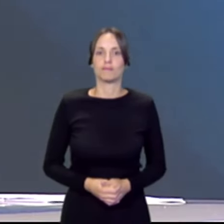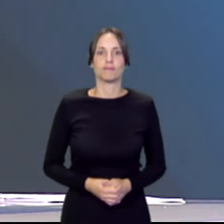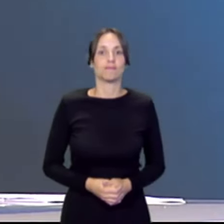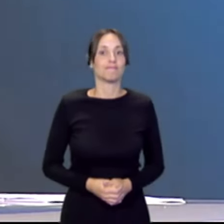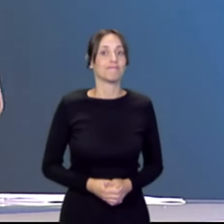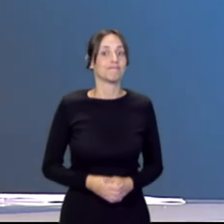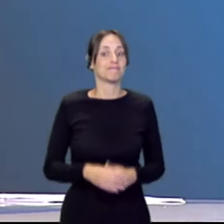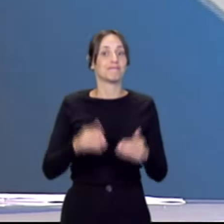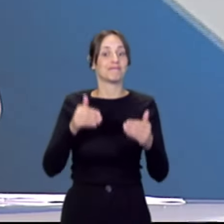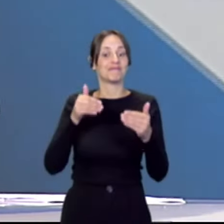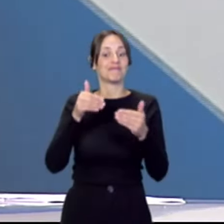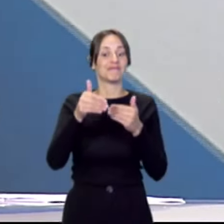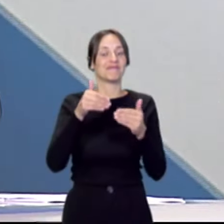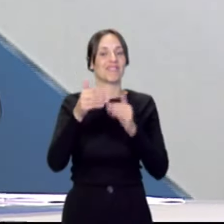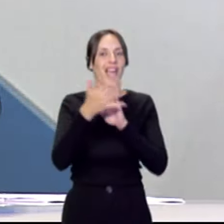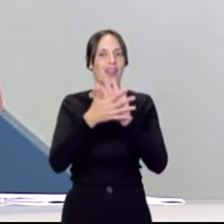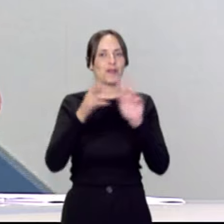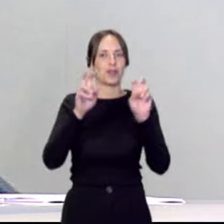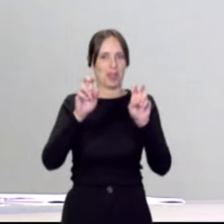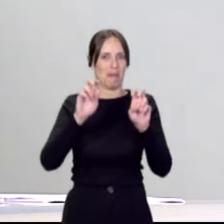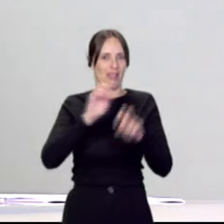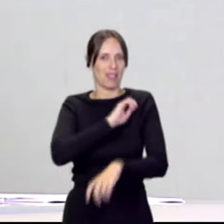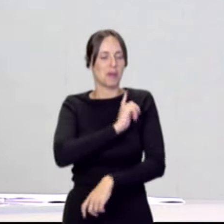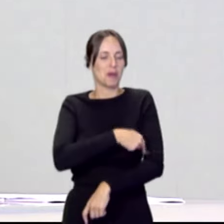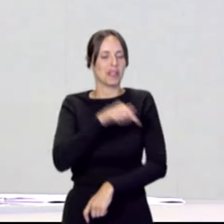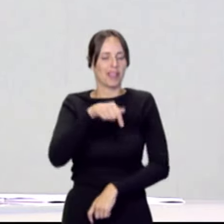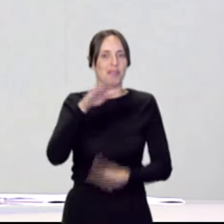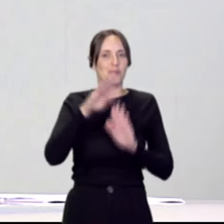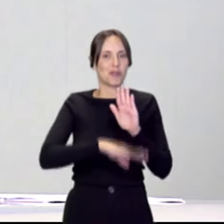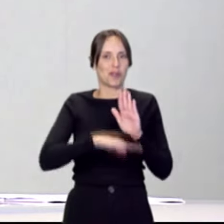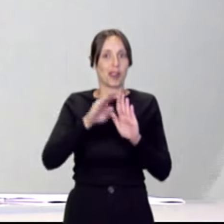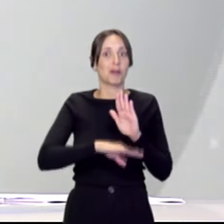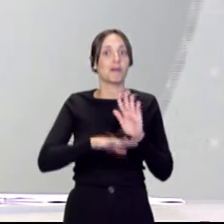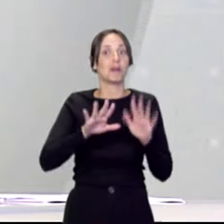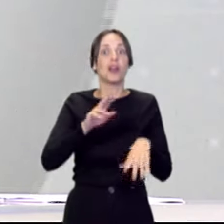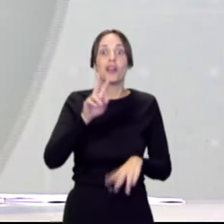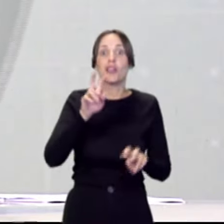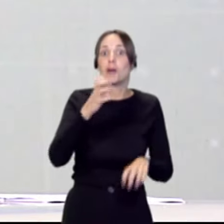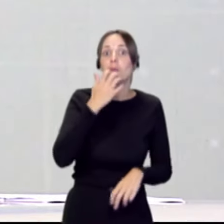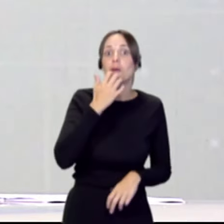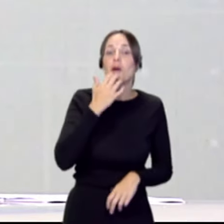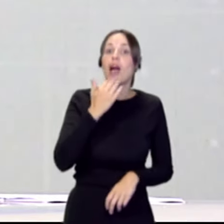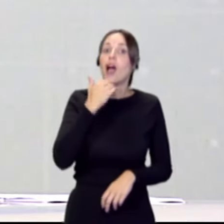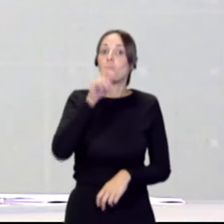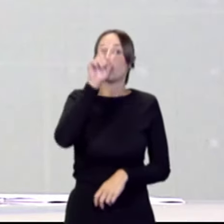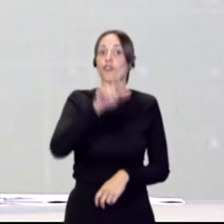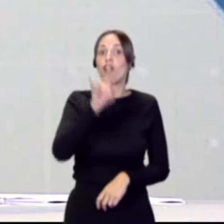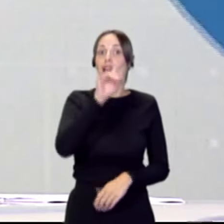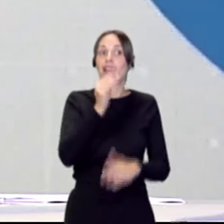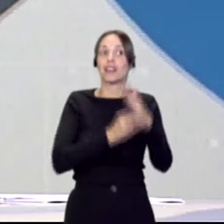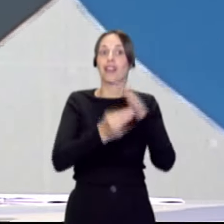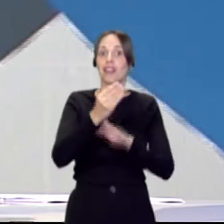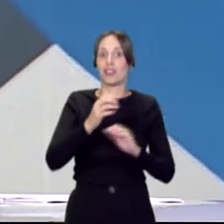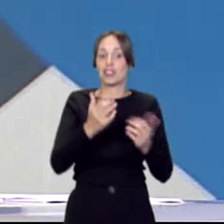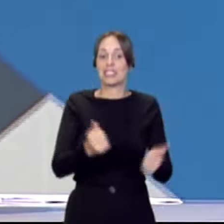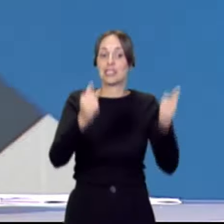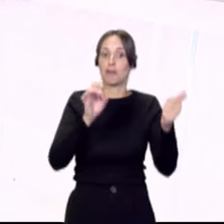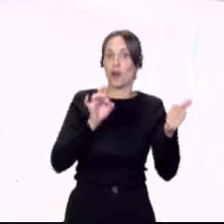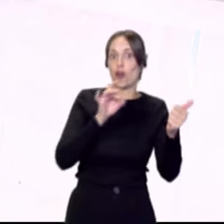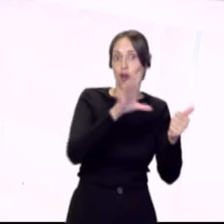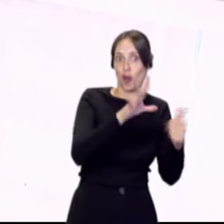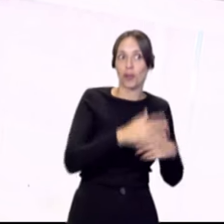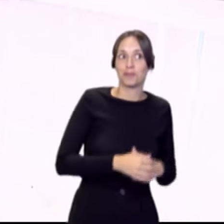Bueno, y en unos minutos estaremos con la información deportiva en Buenos Días Canarias, con, entre otras cosas, un gol de un jugador canario en la Champions. Fati Feble.